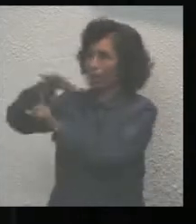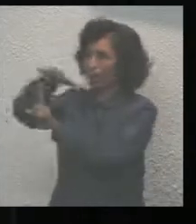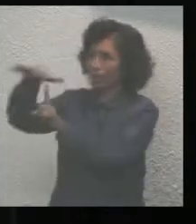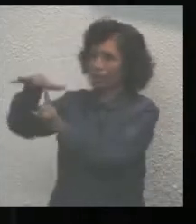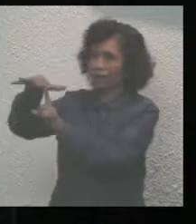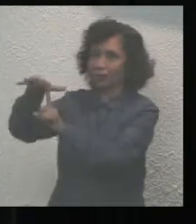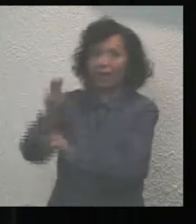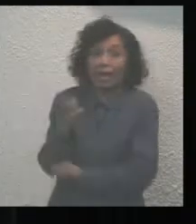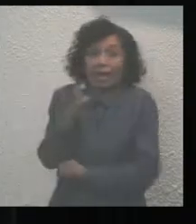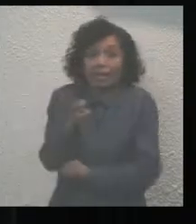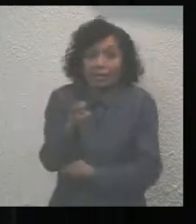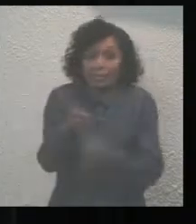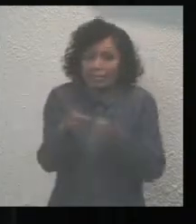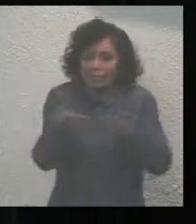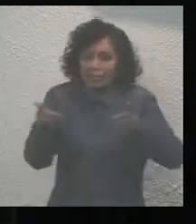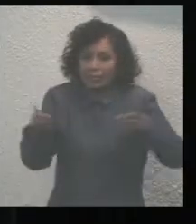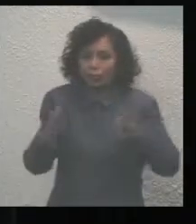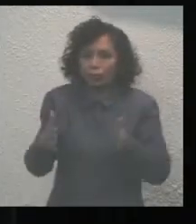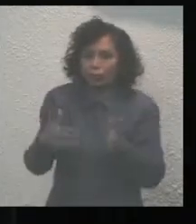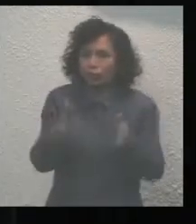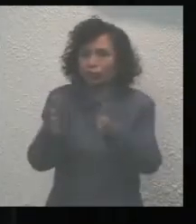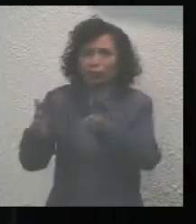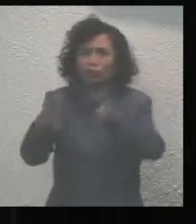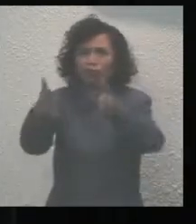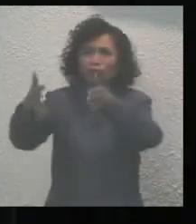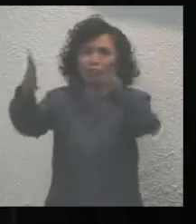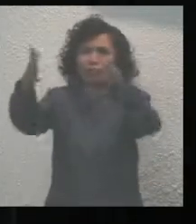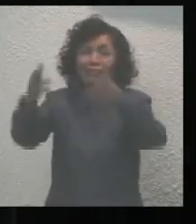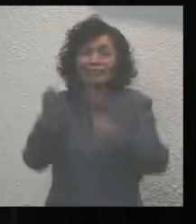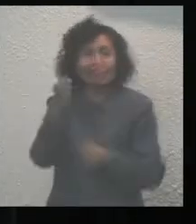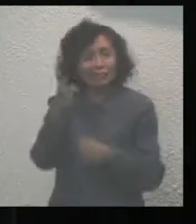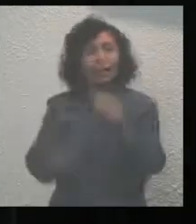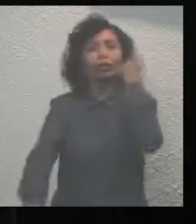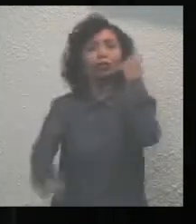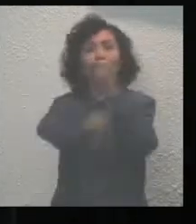de crecimiento sin rumbo ya nos está pasando factura con